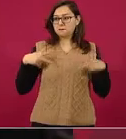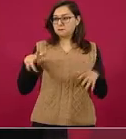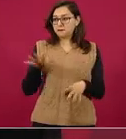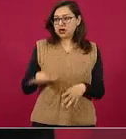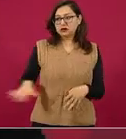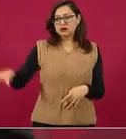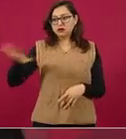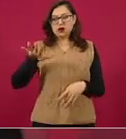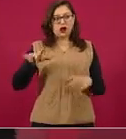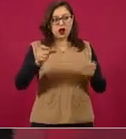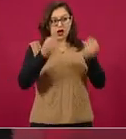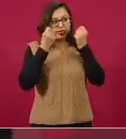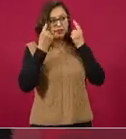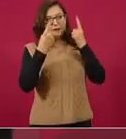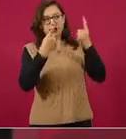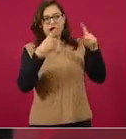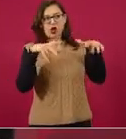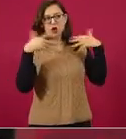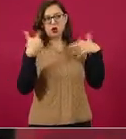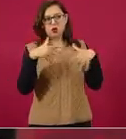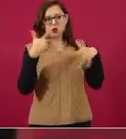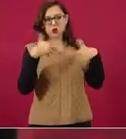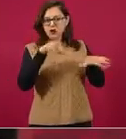reverendos ladrones,